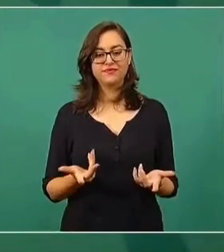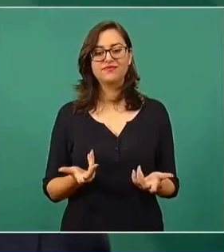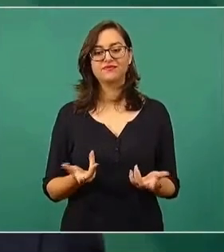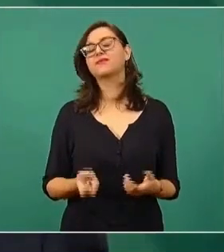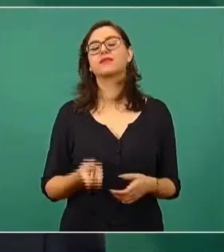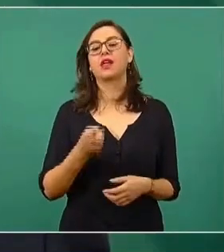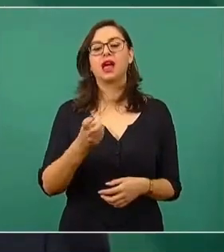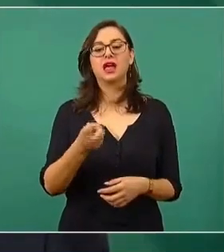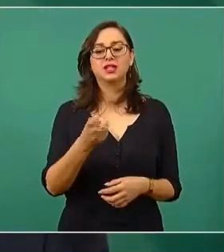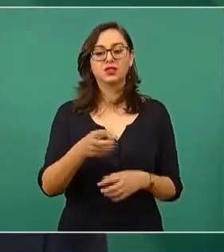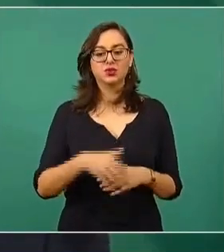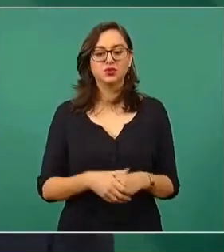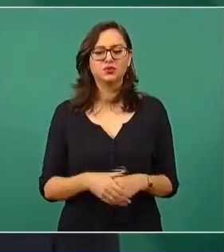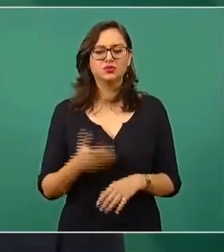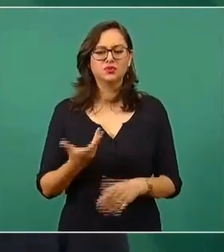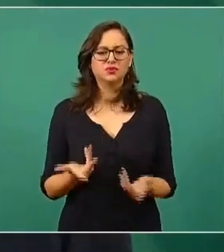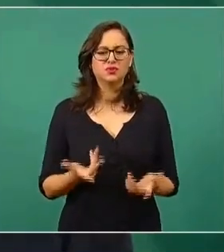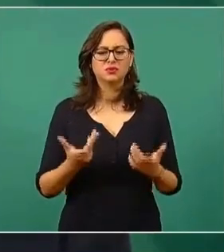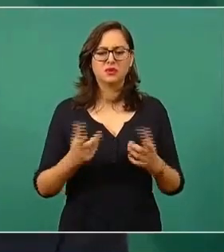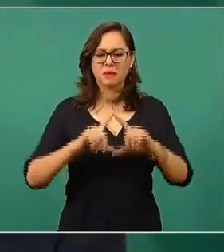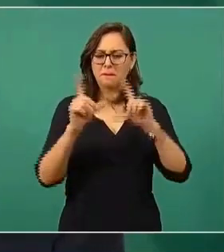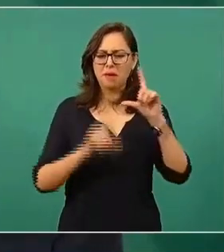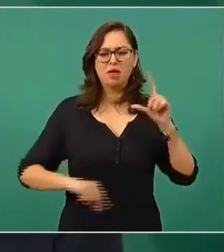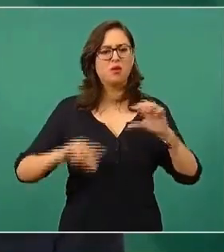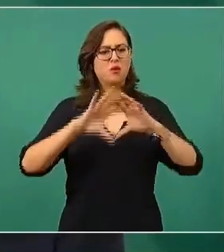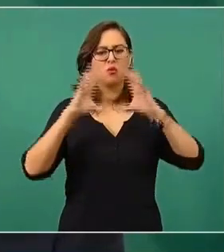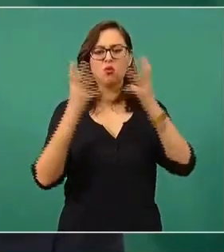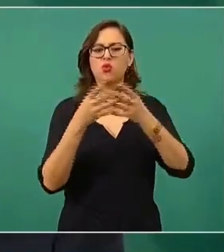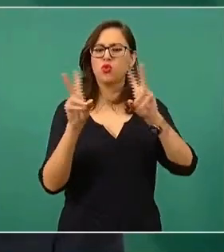de corrupción en México y en el mundo?